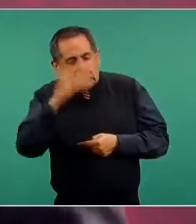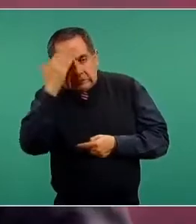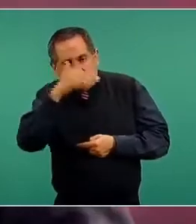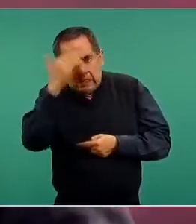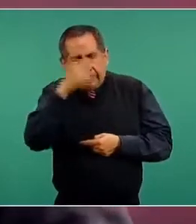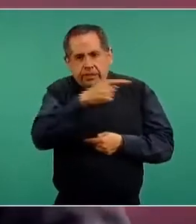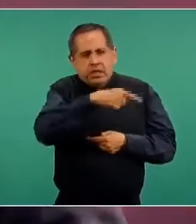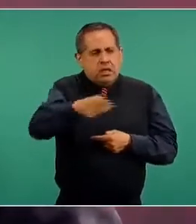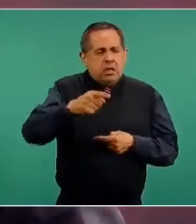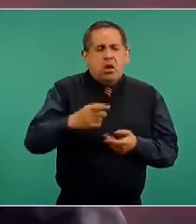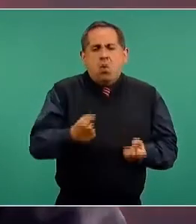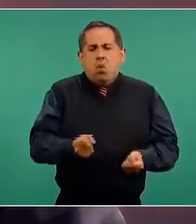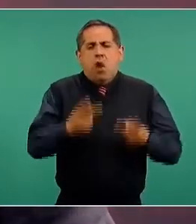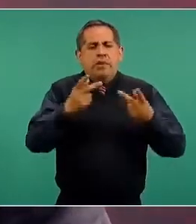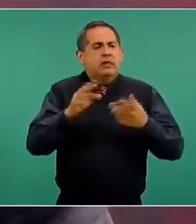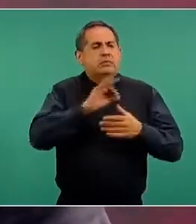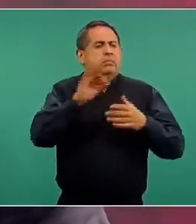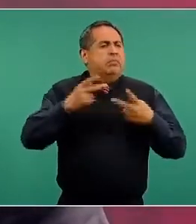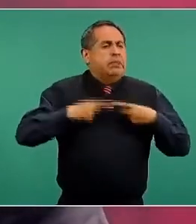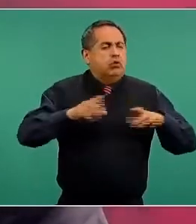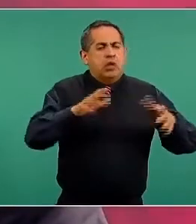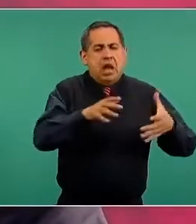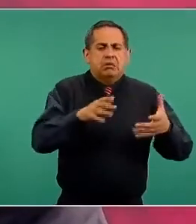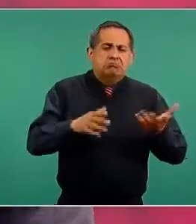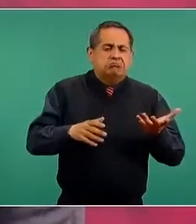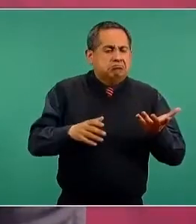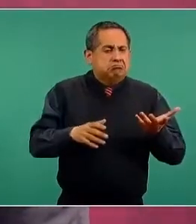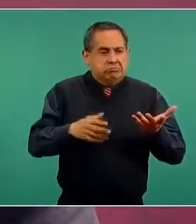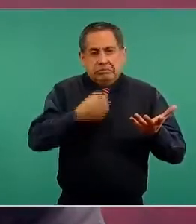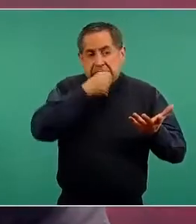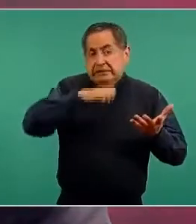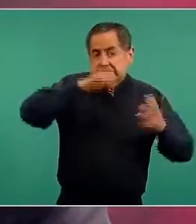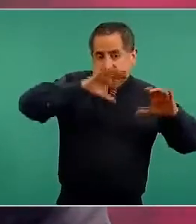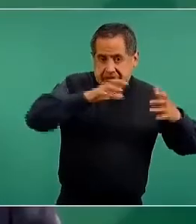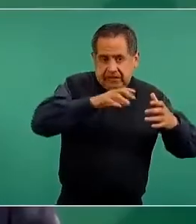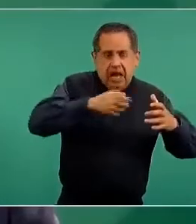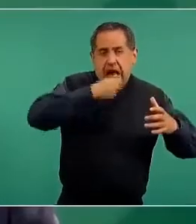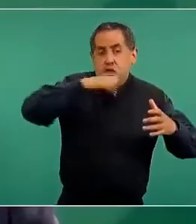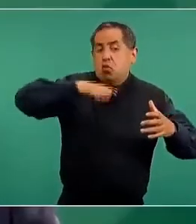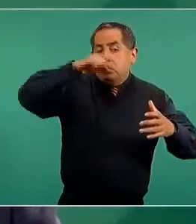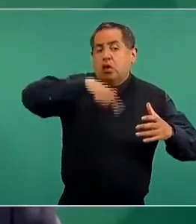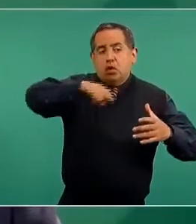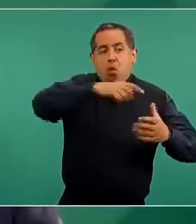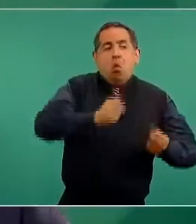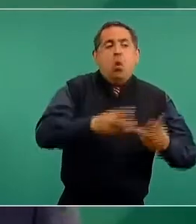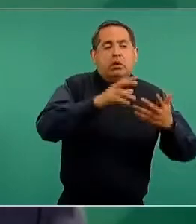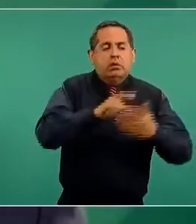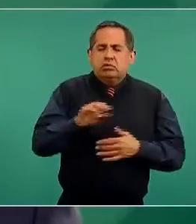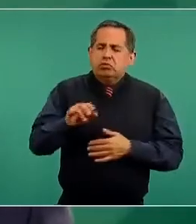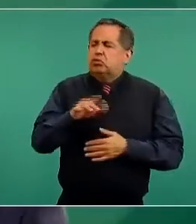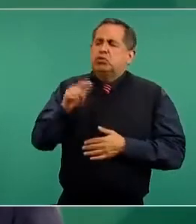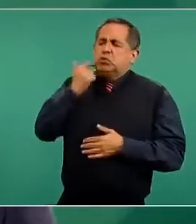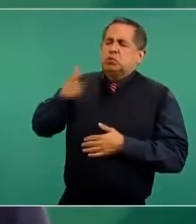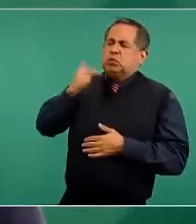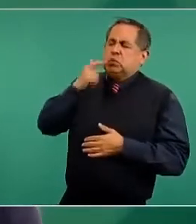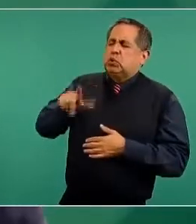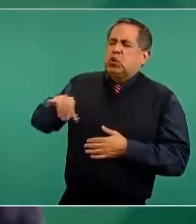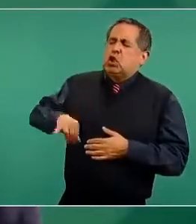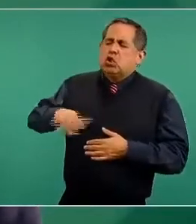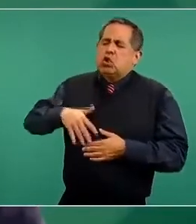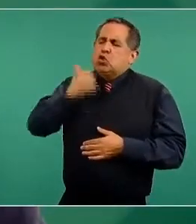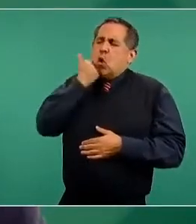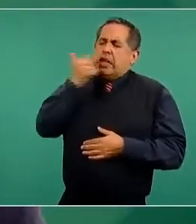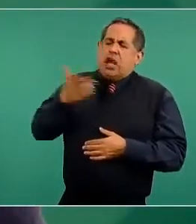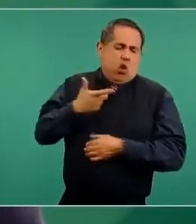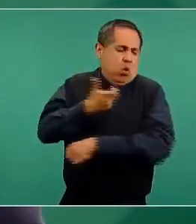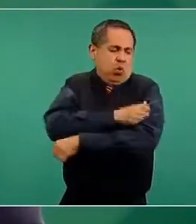qué proporción, qué porcentaje de personas de ese universo, adultas mayores, podrían no estar interesada en